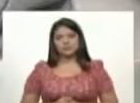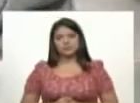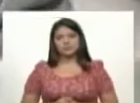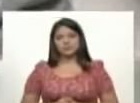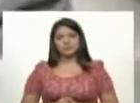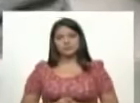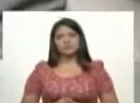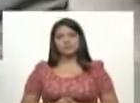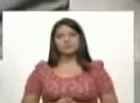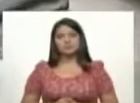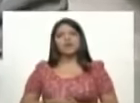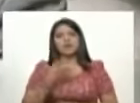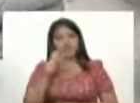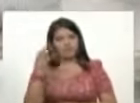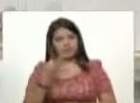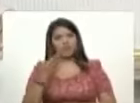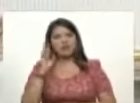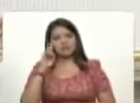Así es. Sí.